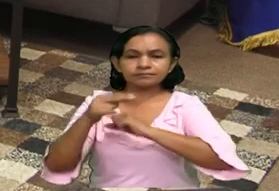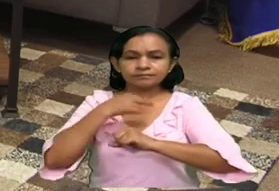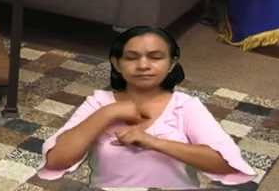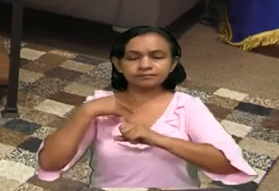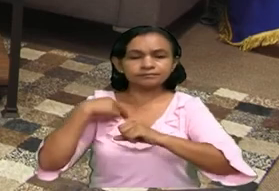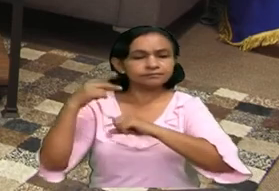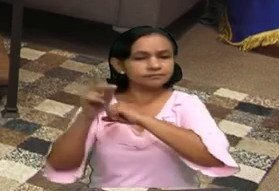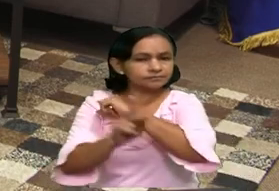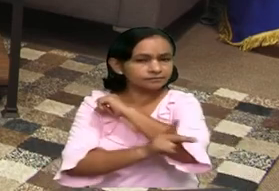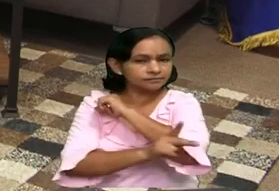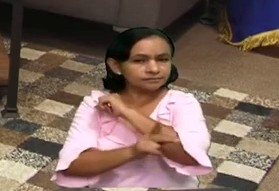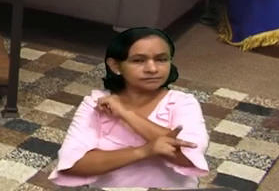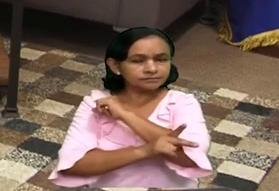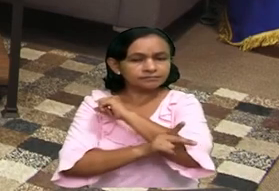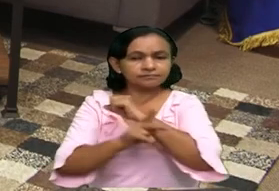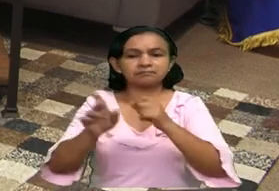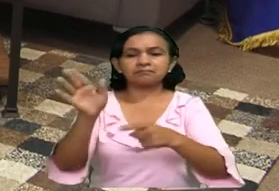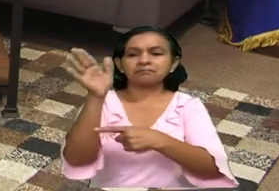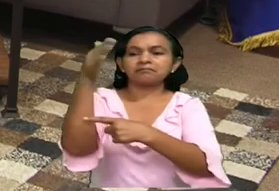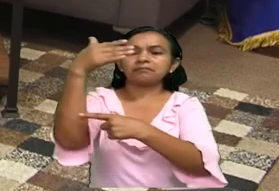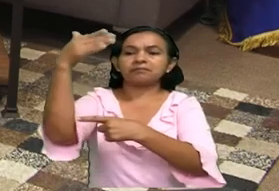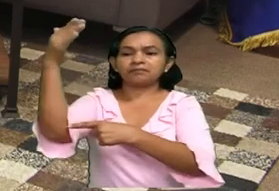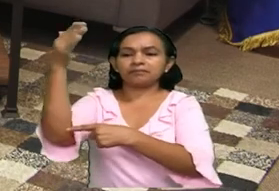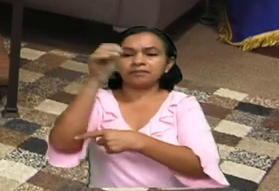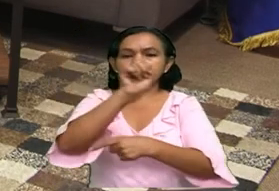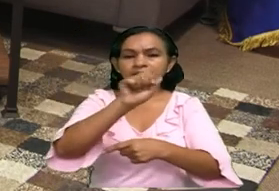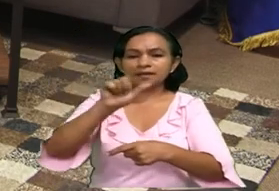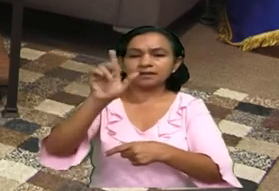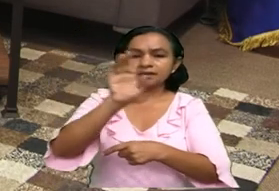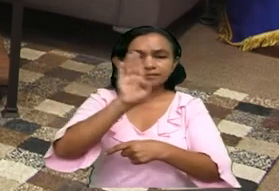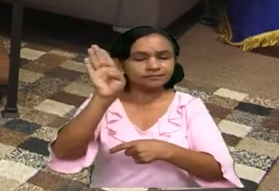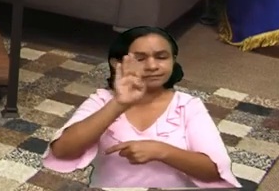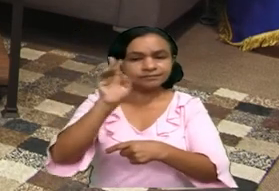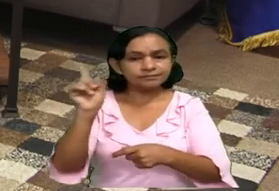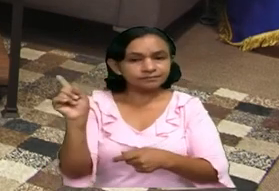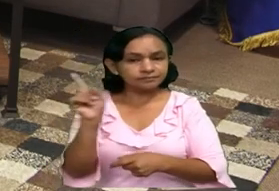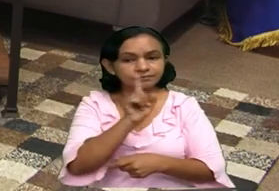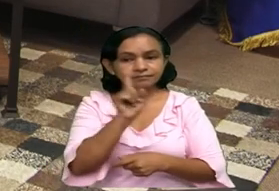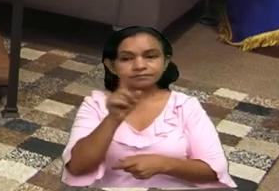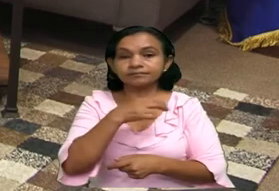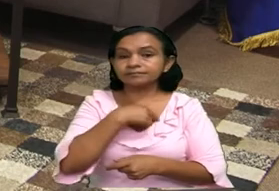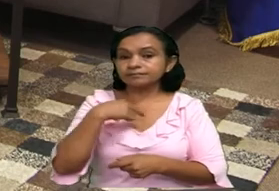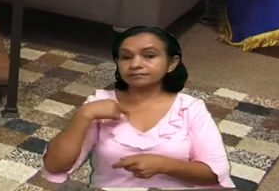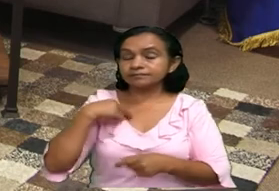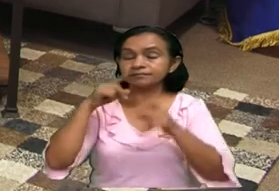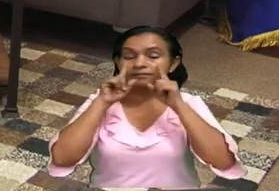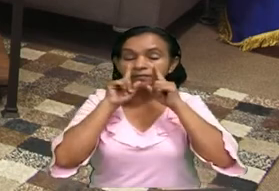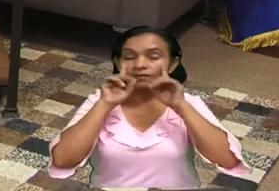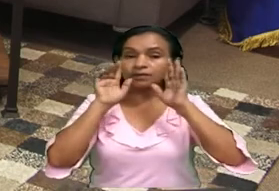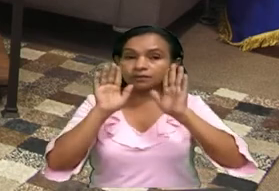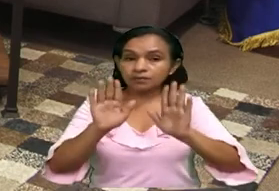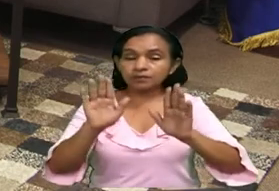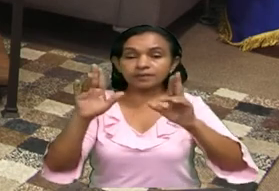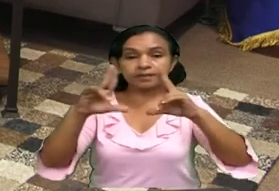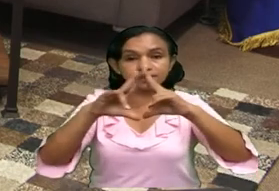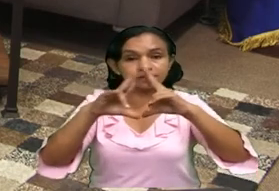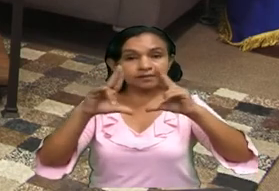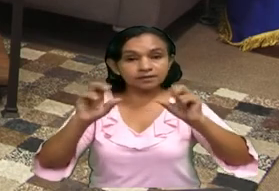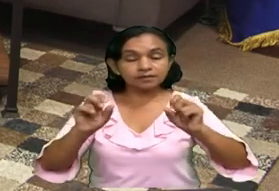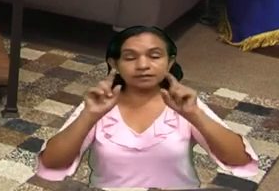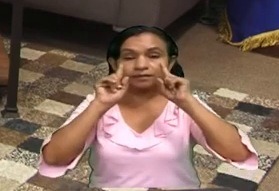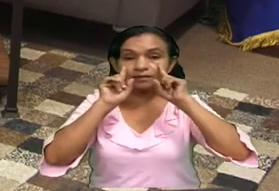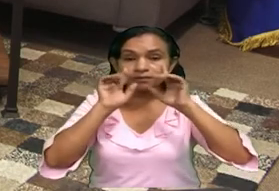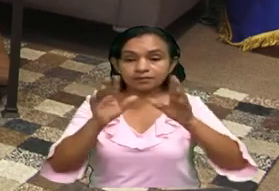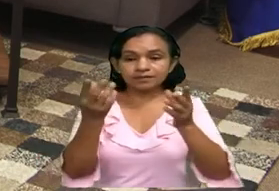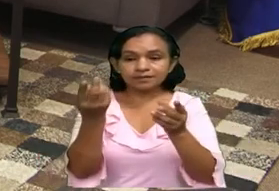no solamente es enarbolar la bandera azul y blanca, hacer patria es cuidar nuestro país, cuidar